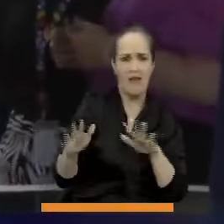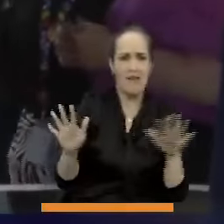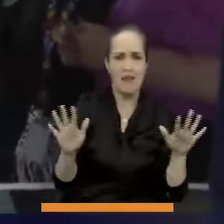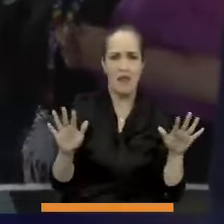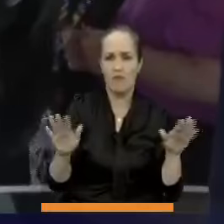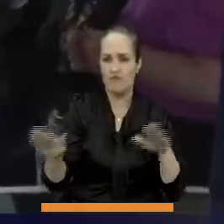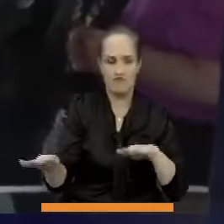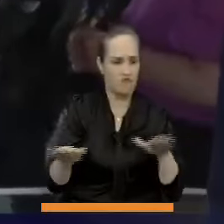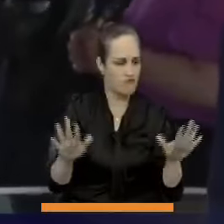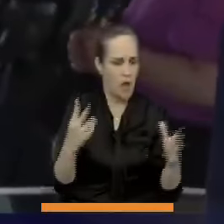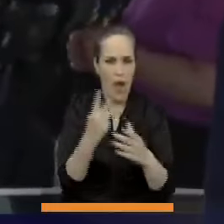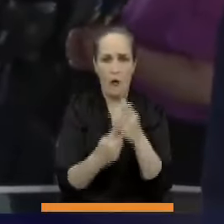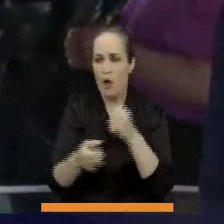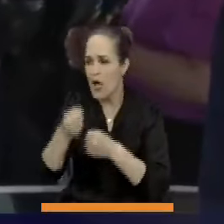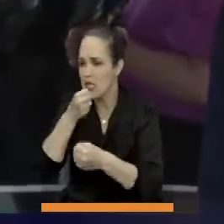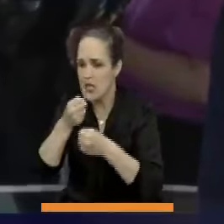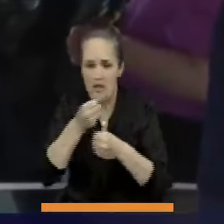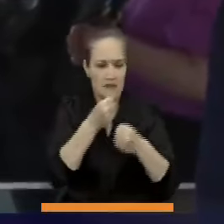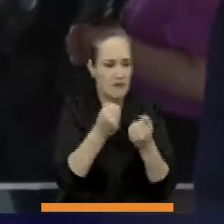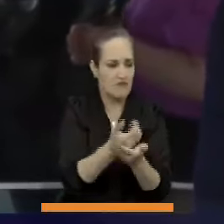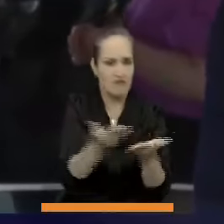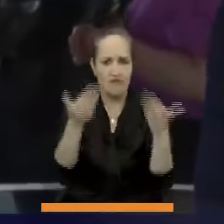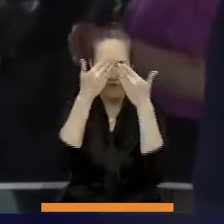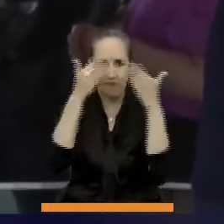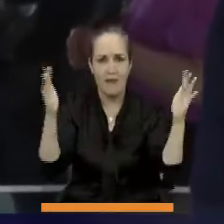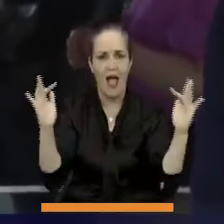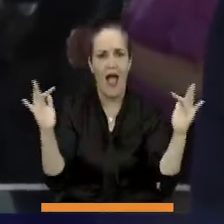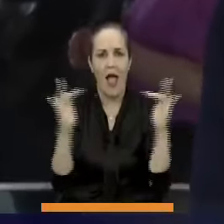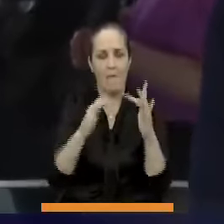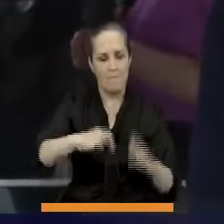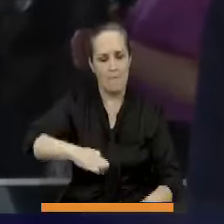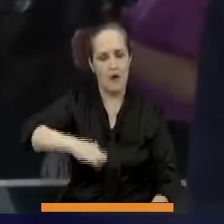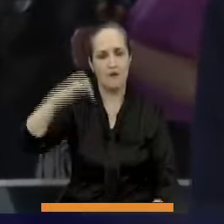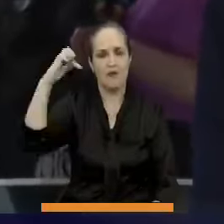a nadie una entrevista cuando está hecha con rigor y con profesionalismo. Vamos ahora con